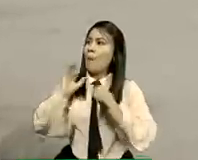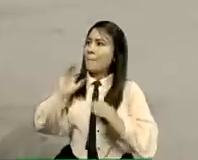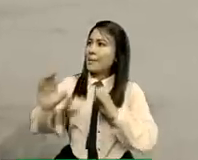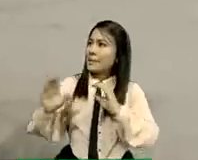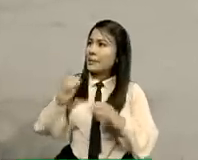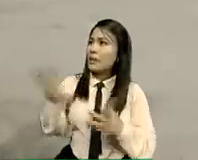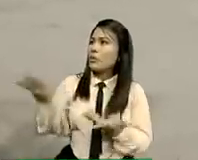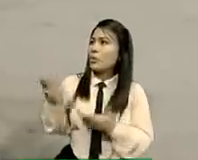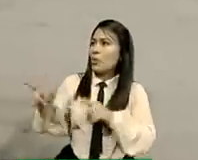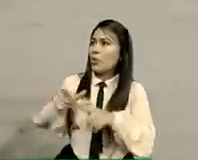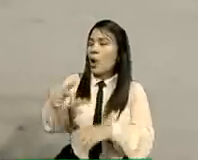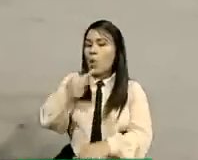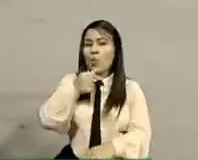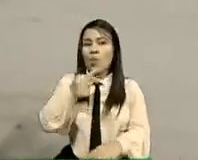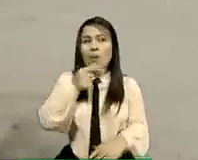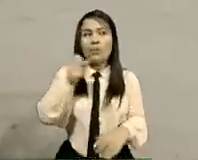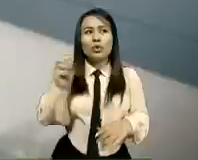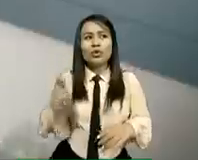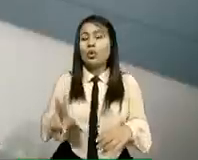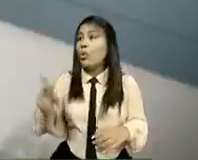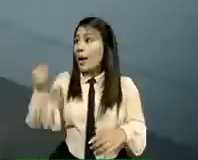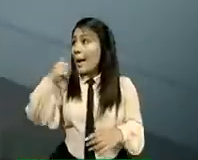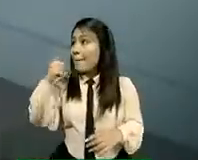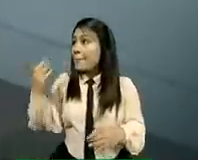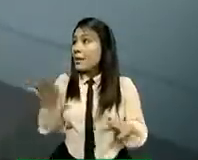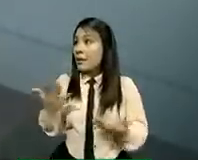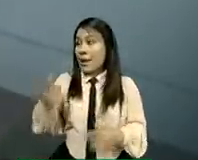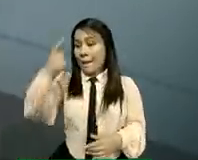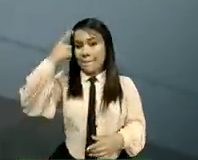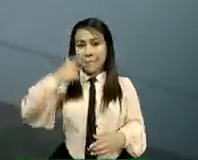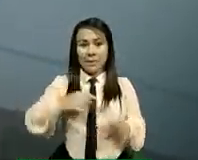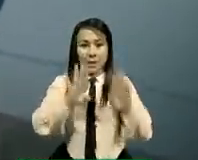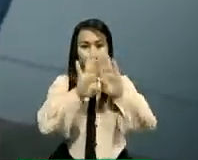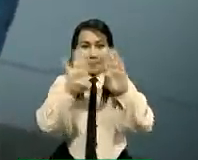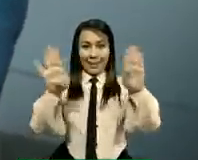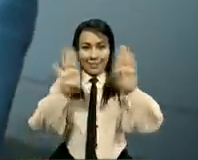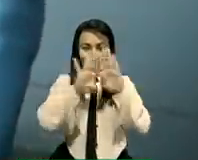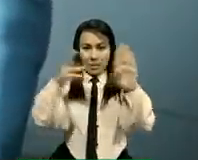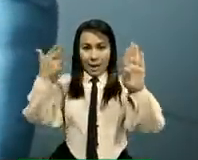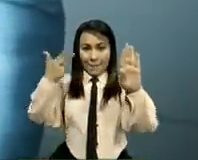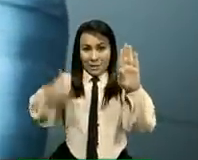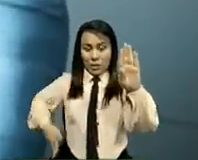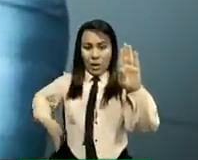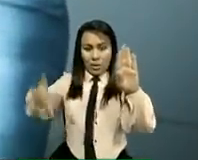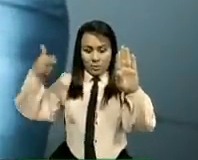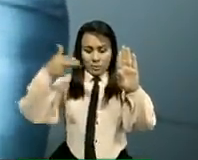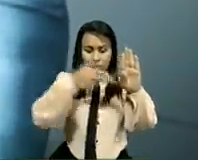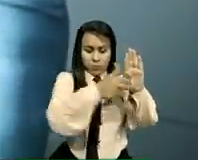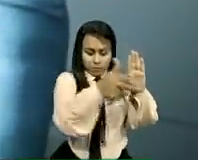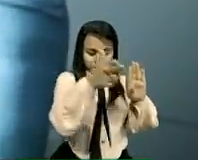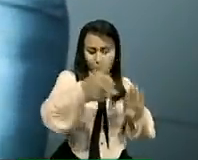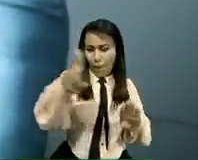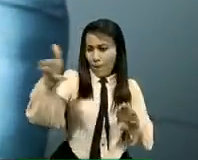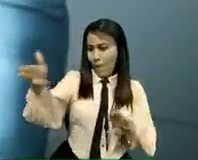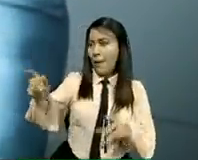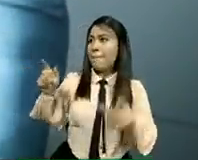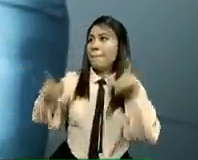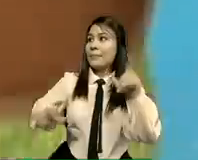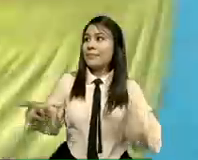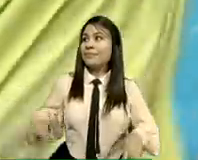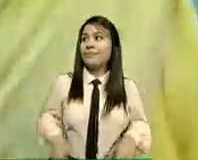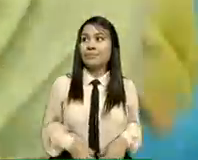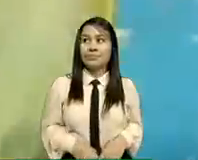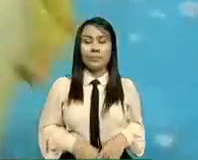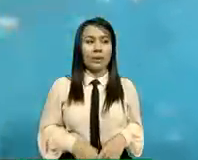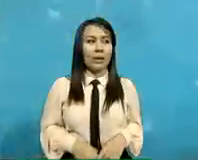en el Guasmo Sur. De repente apareció un sujeto con una pistola en la mano y comenzó a repartir balas a todos los presentes. Mi hermano